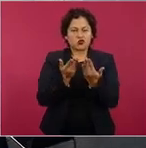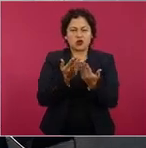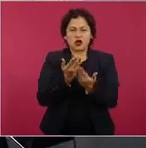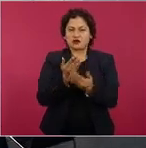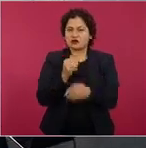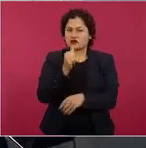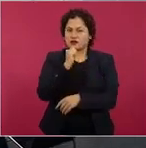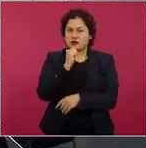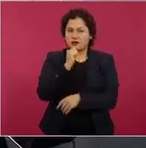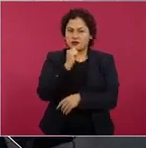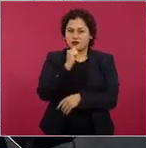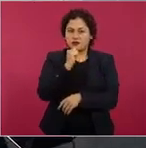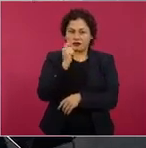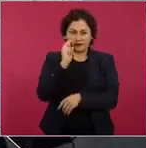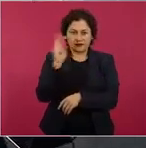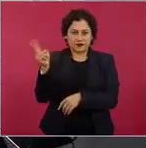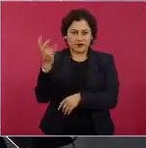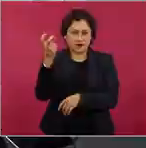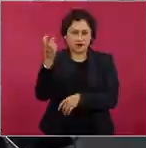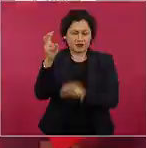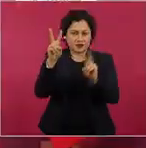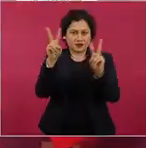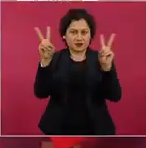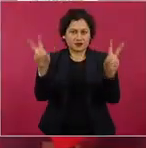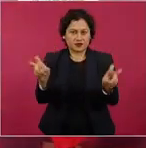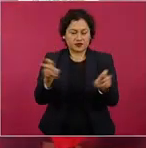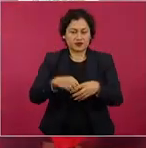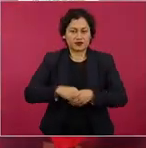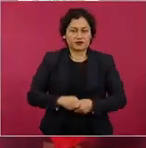Fusilan a 17 en velorio.